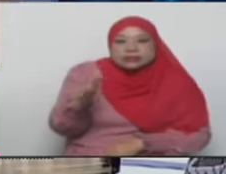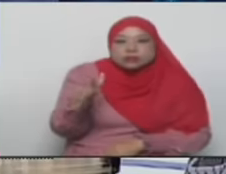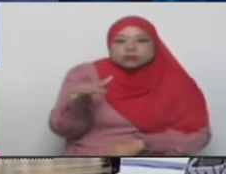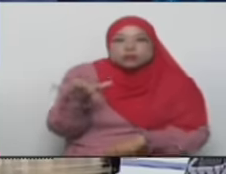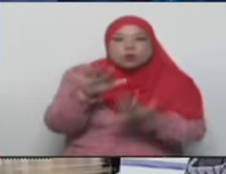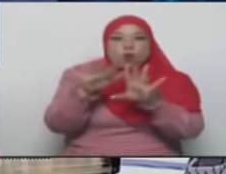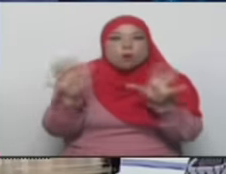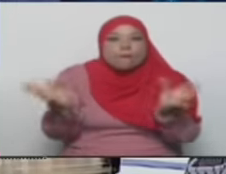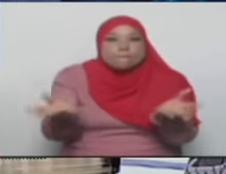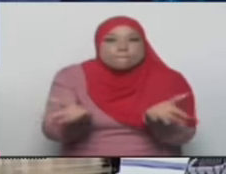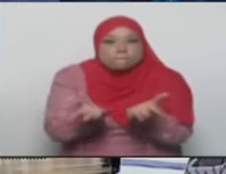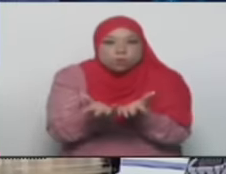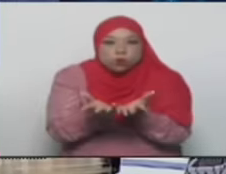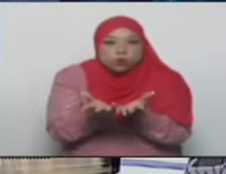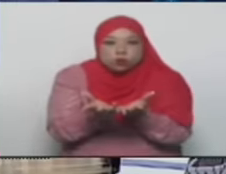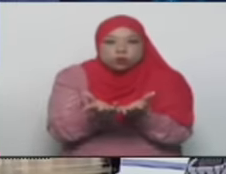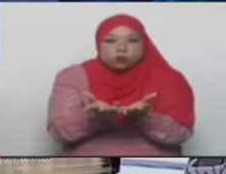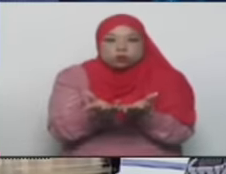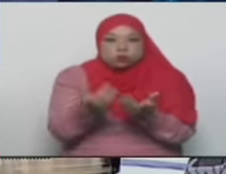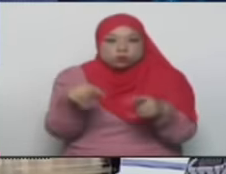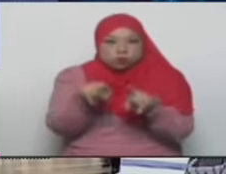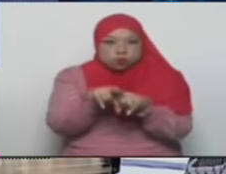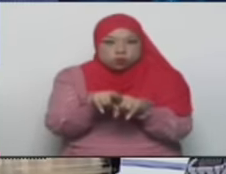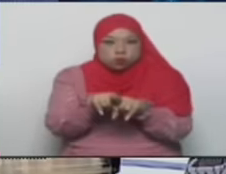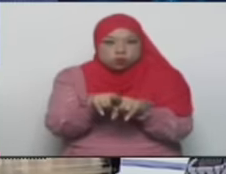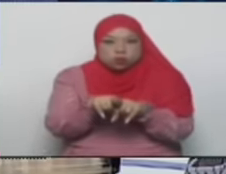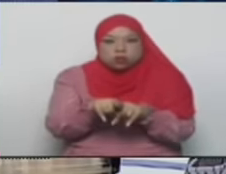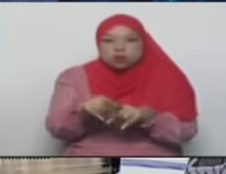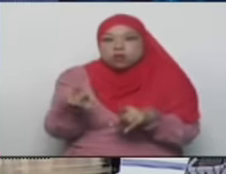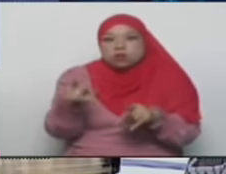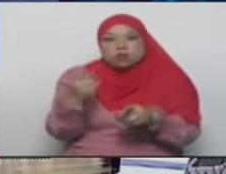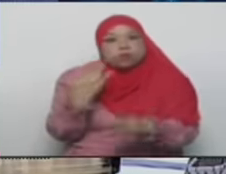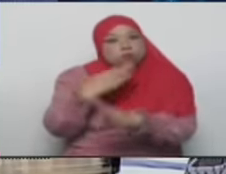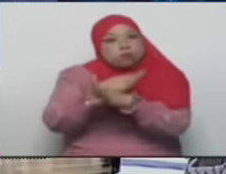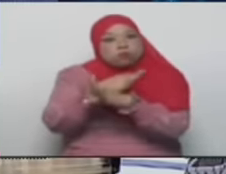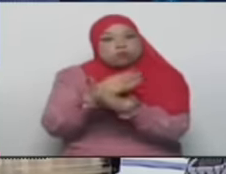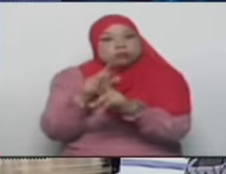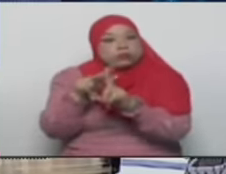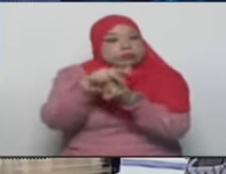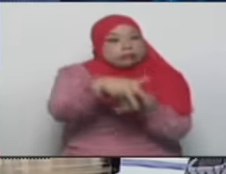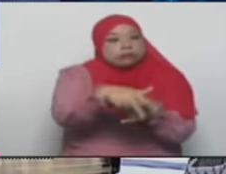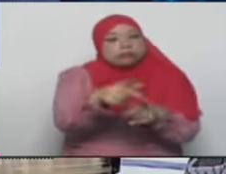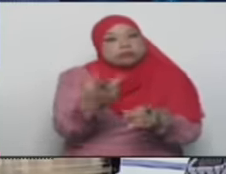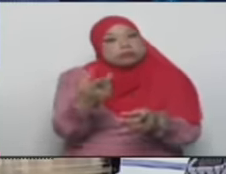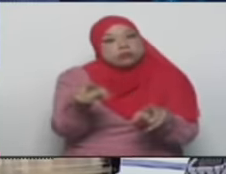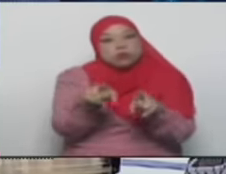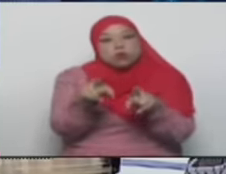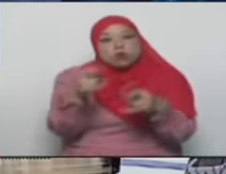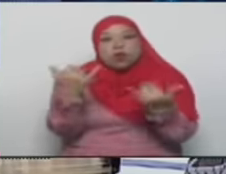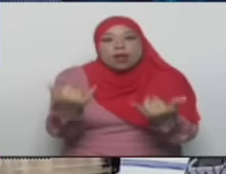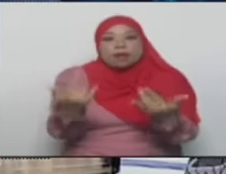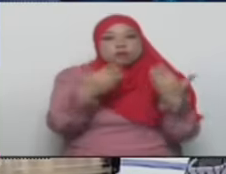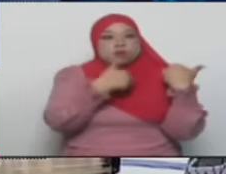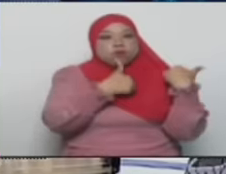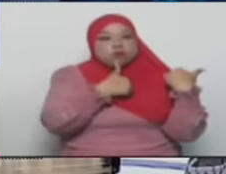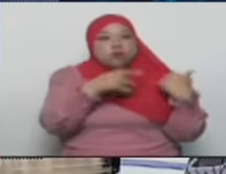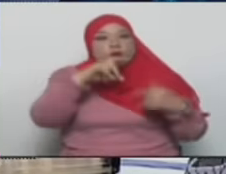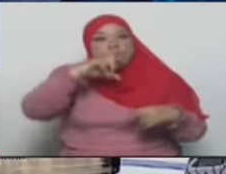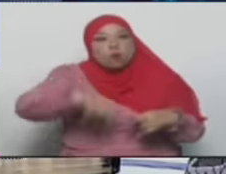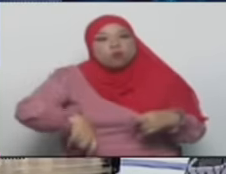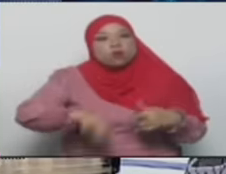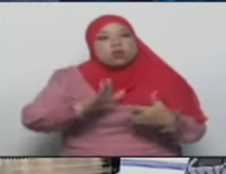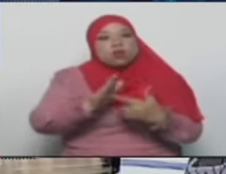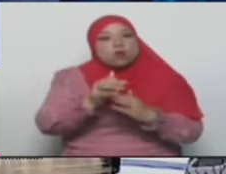Ahora el mundo se le vino encima. Así que él es la extrema derecha. Por eso yo he dicho, es la máxima representación hoy por